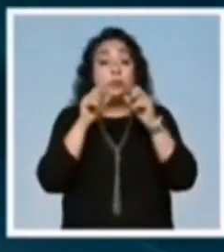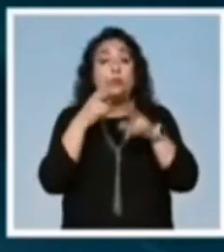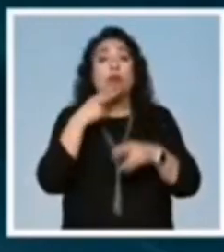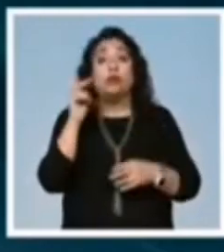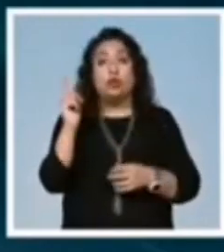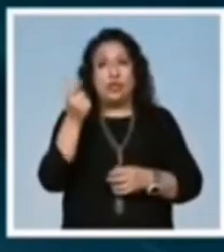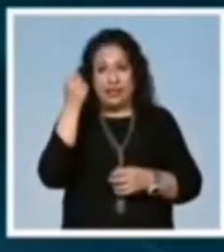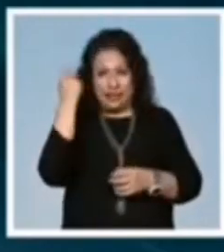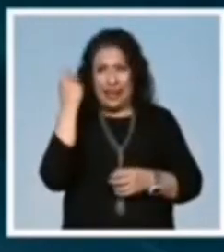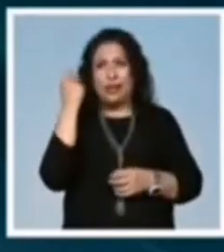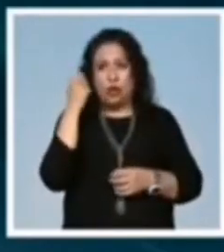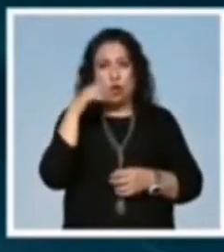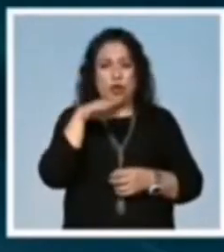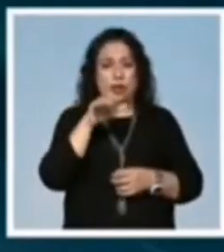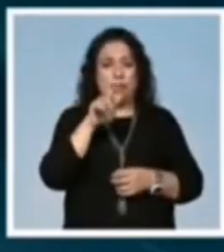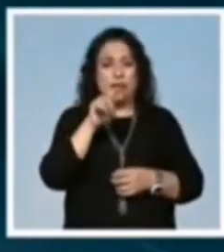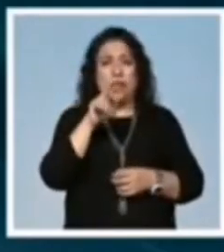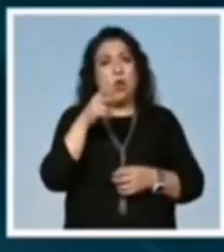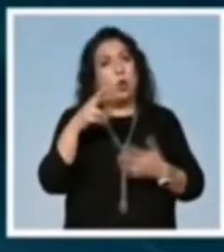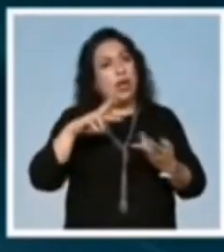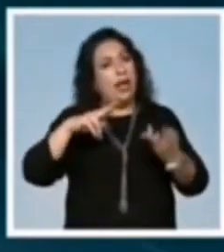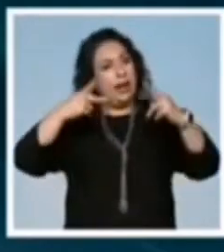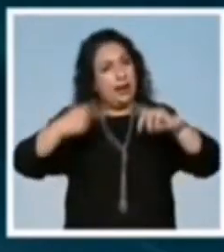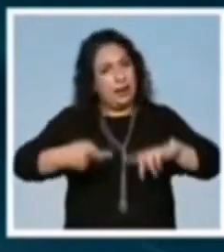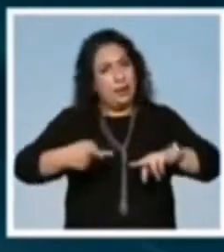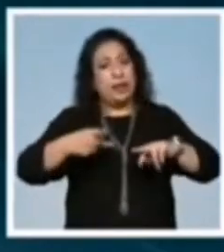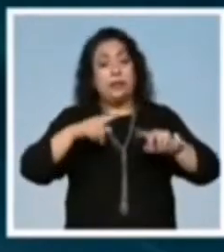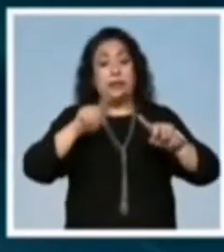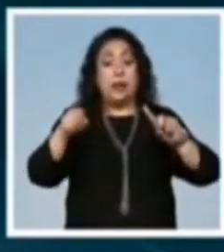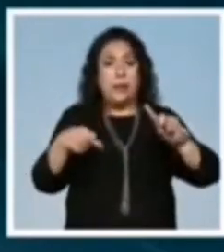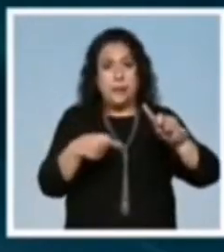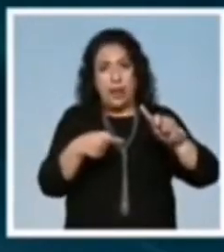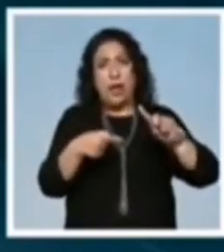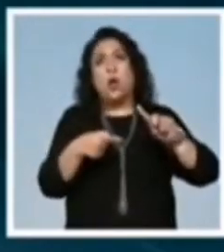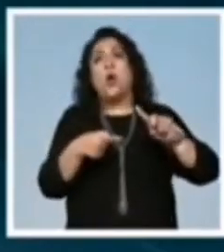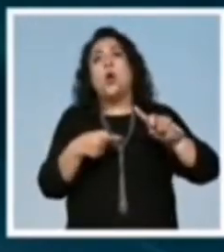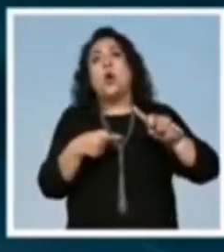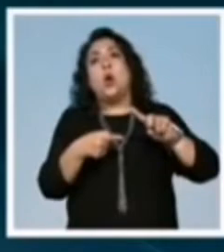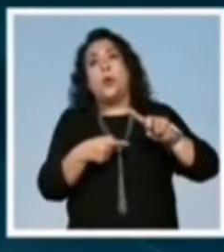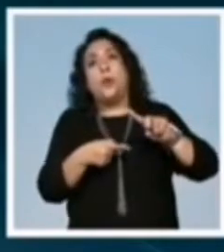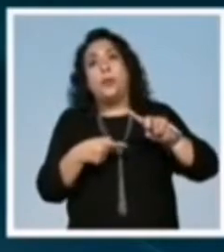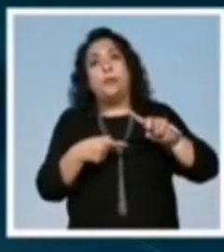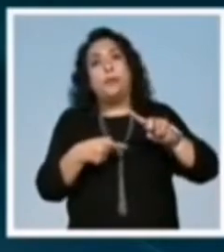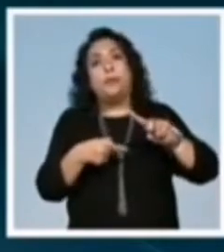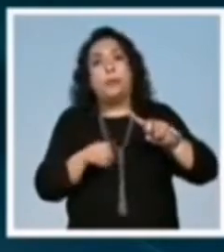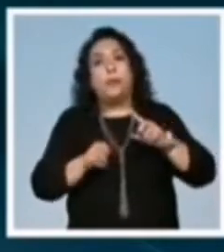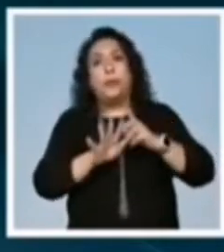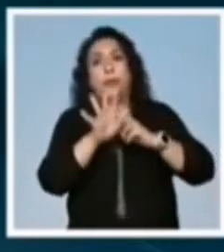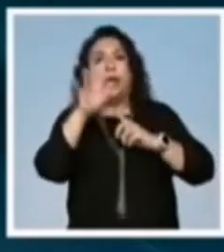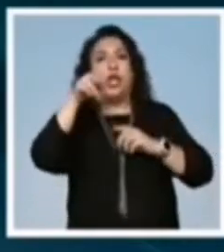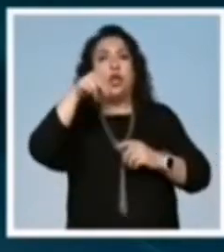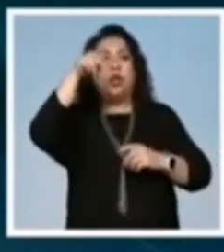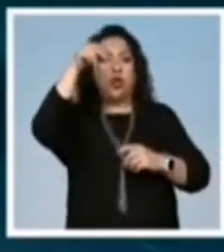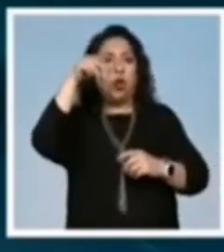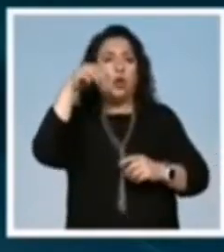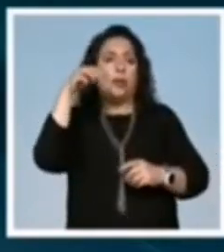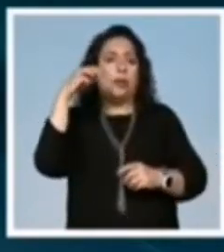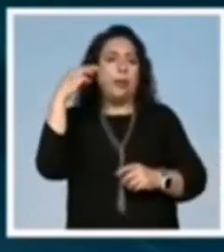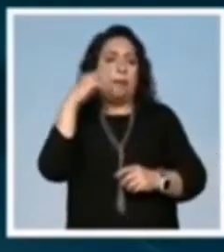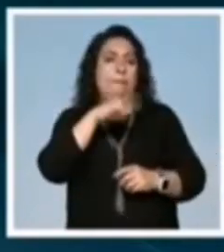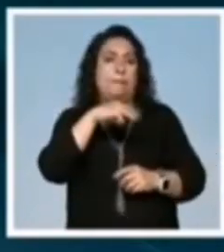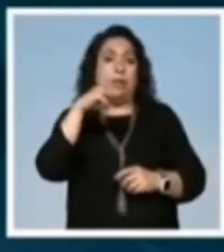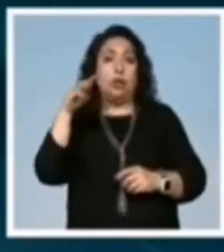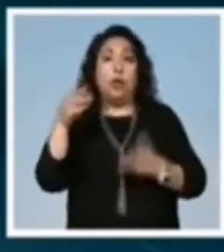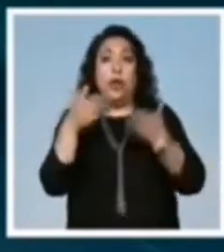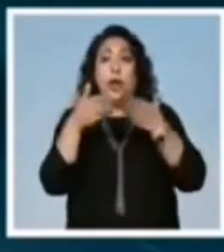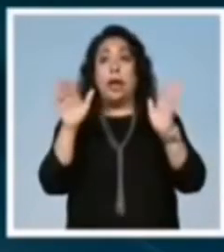tecnología metalurgia, esa viene al revés, esa viene de abajo y llega hasta el norte de Michoacán. Cuando abra la